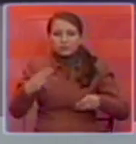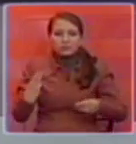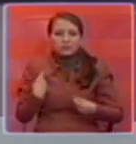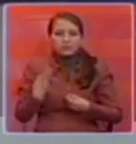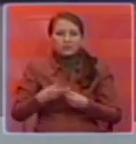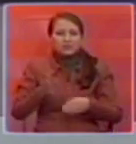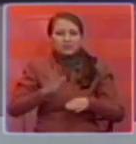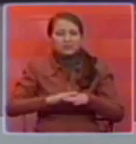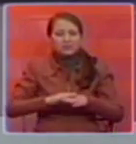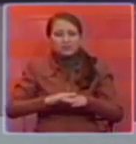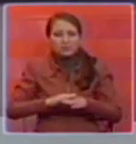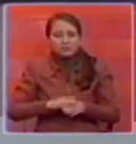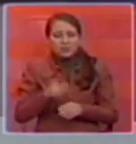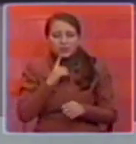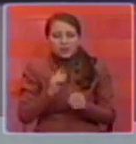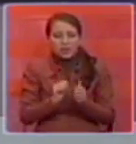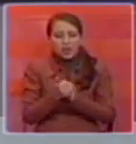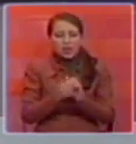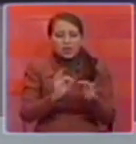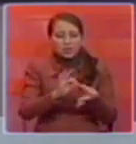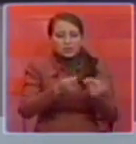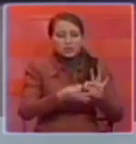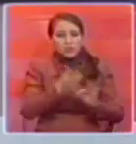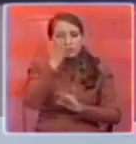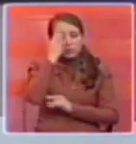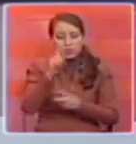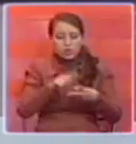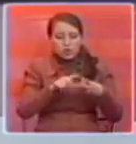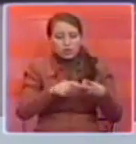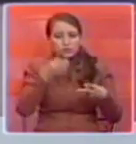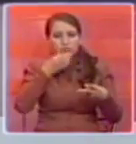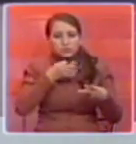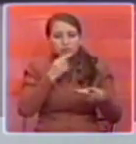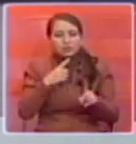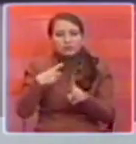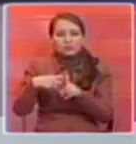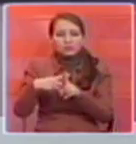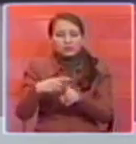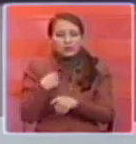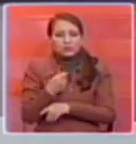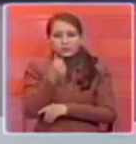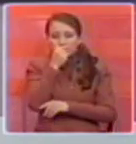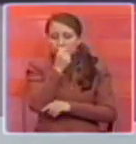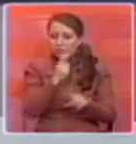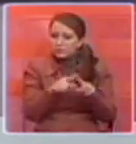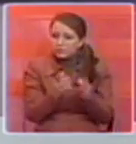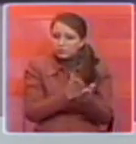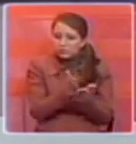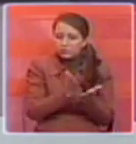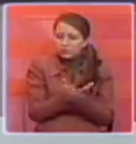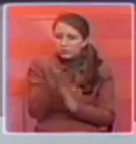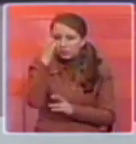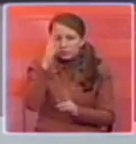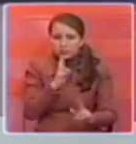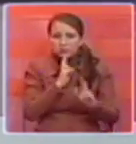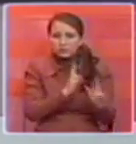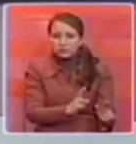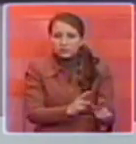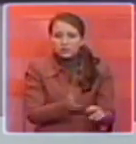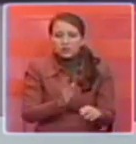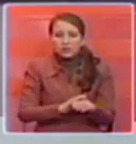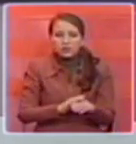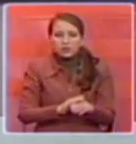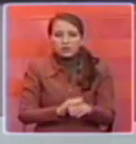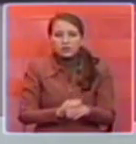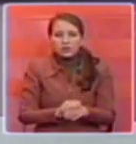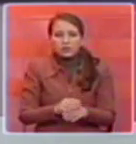en la máxima cita deportiva debido a que en dos pruebas doping dio positivo. En momentos distintos arrojaron rastros de